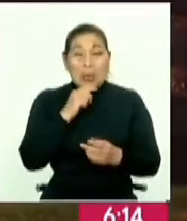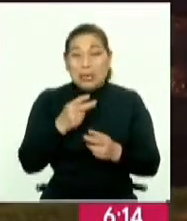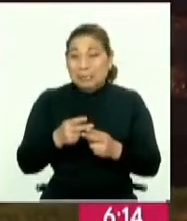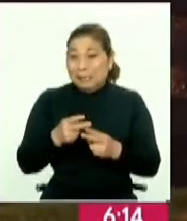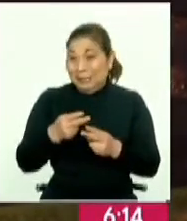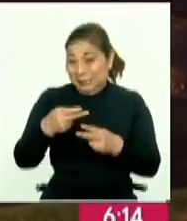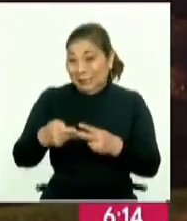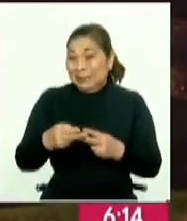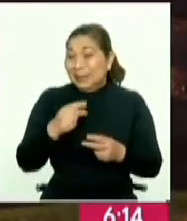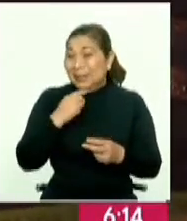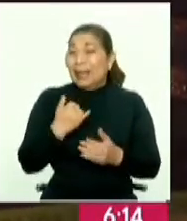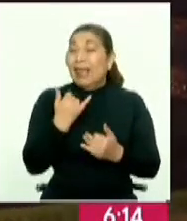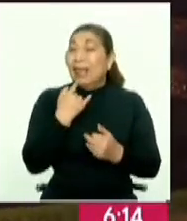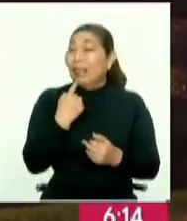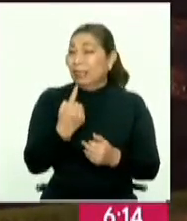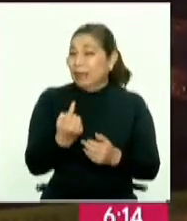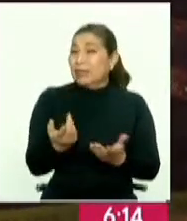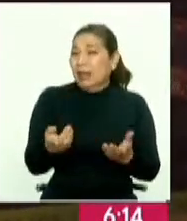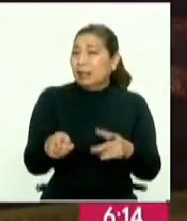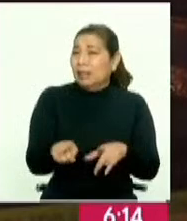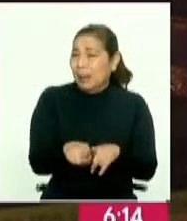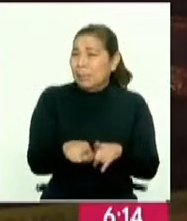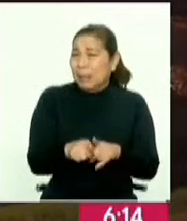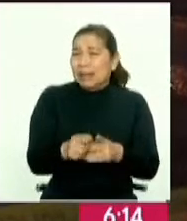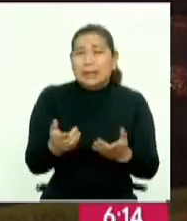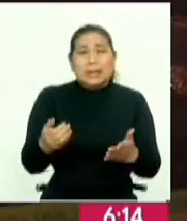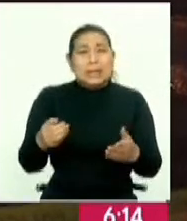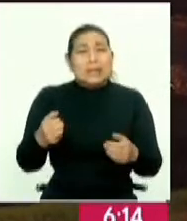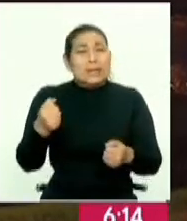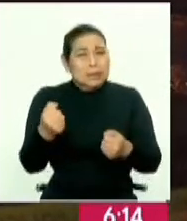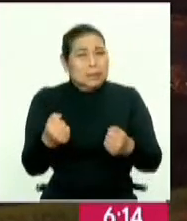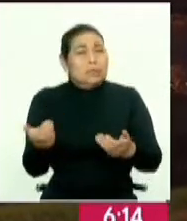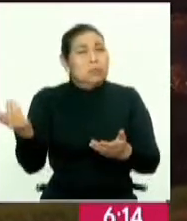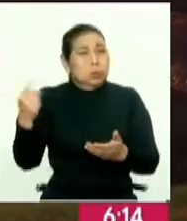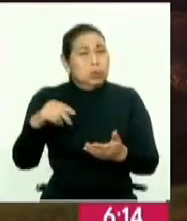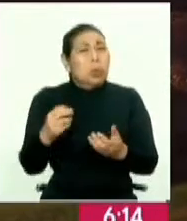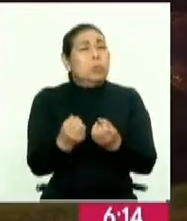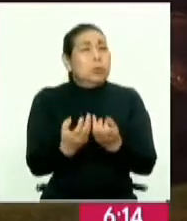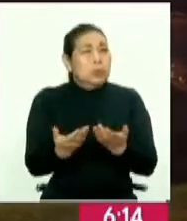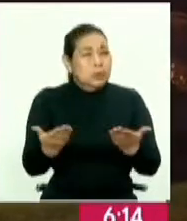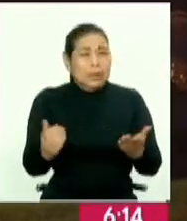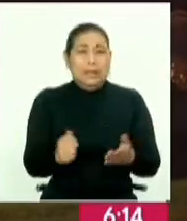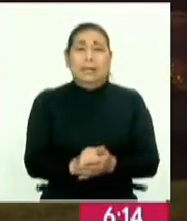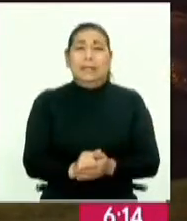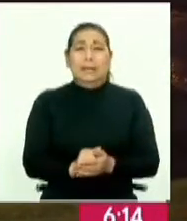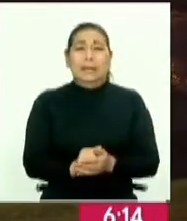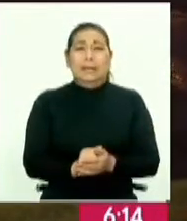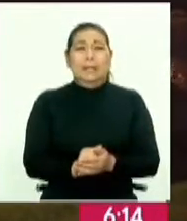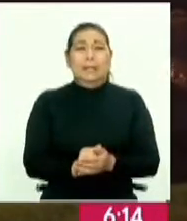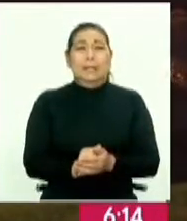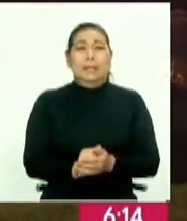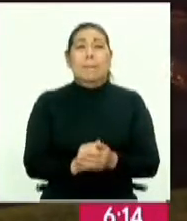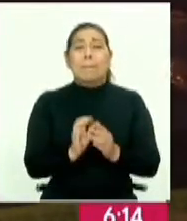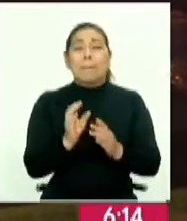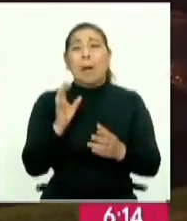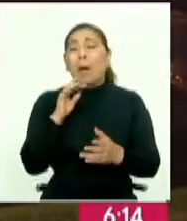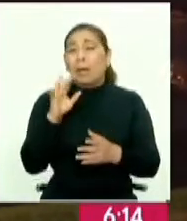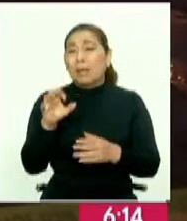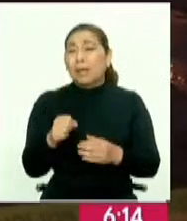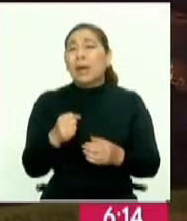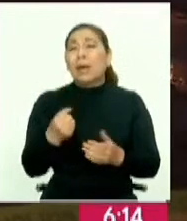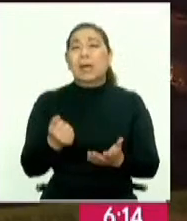vecinas como hemos escuchado también esto impide que las autoridades muchas veces detengan o